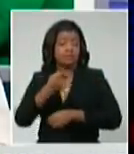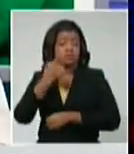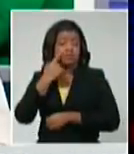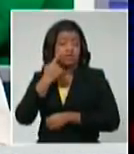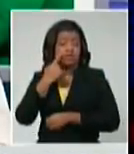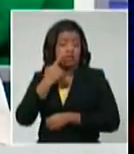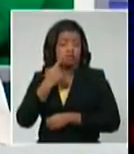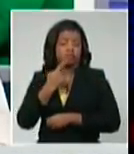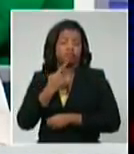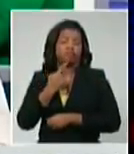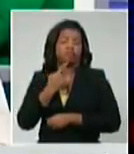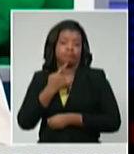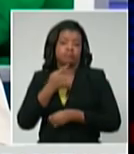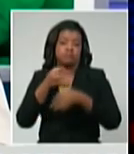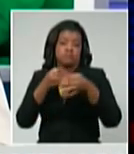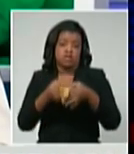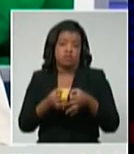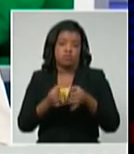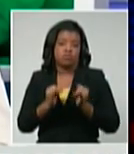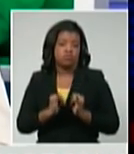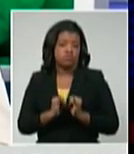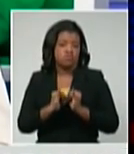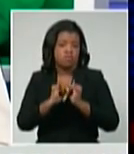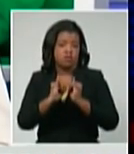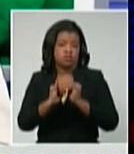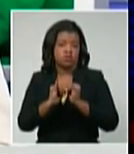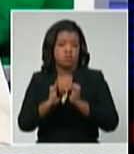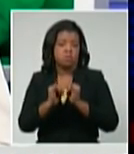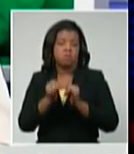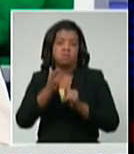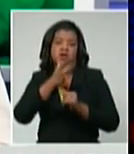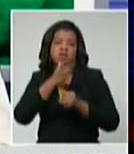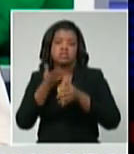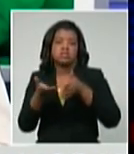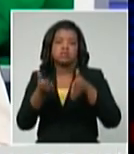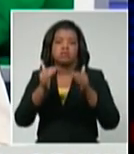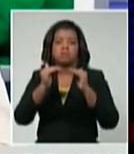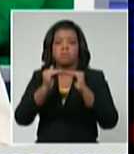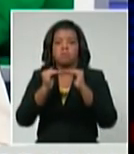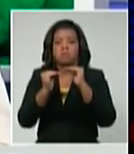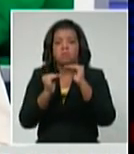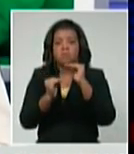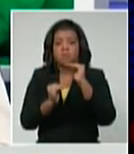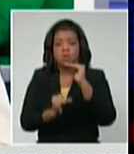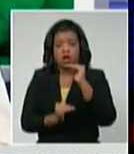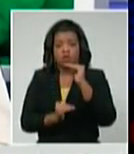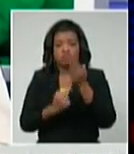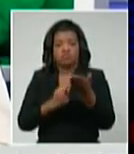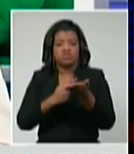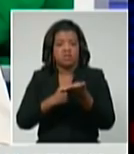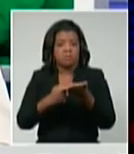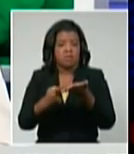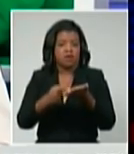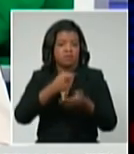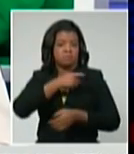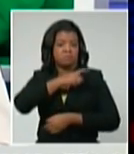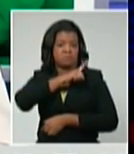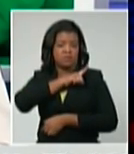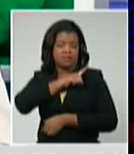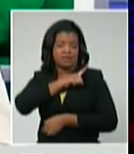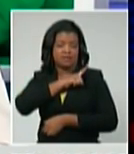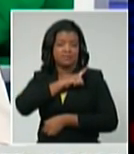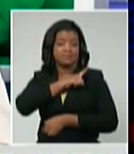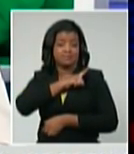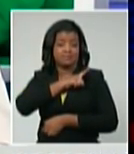tenga un comportamiento discretamente inferior al de la semana anterior, y la tasa de